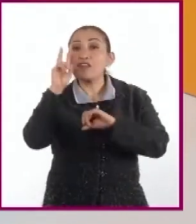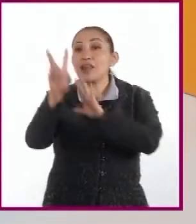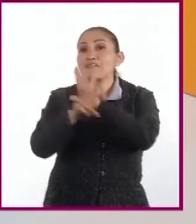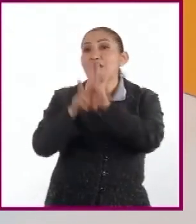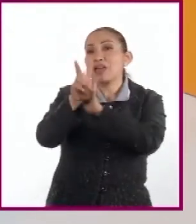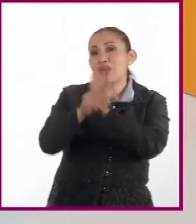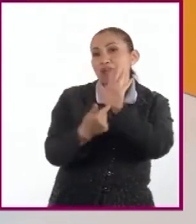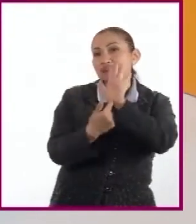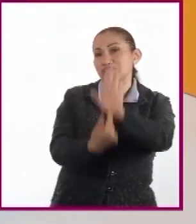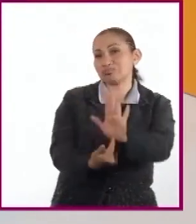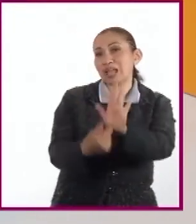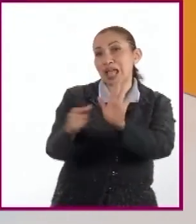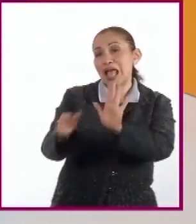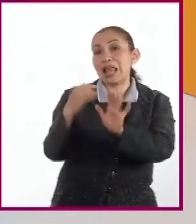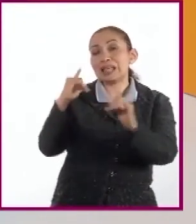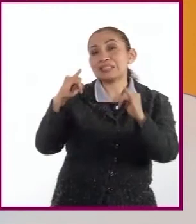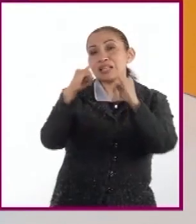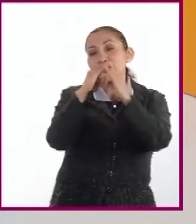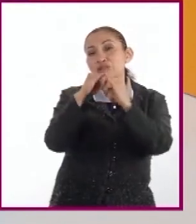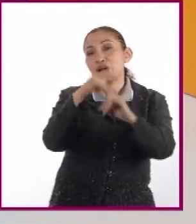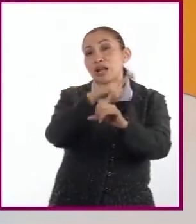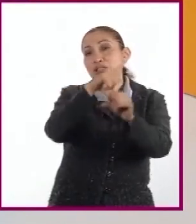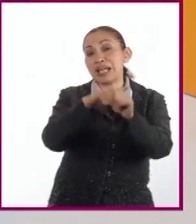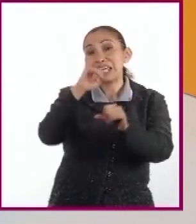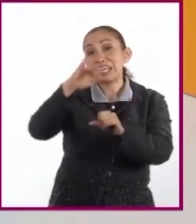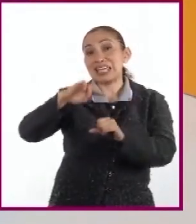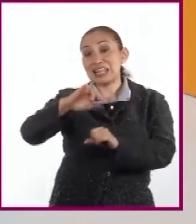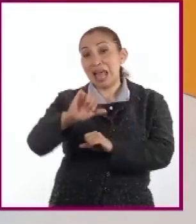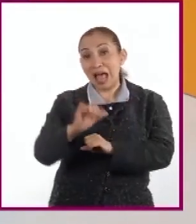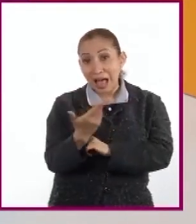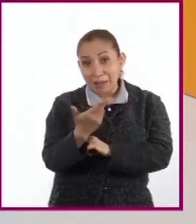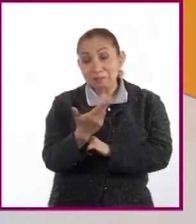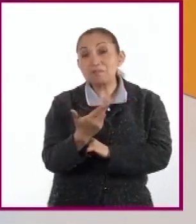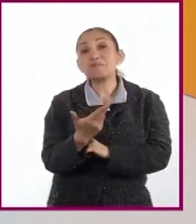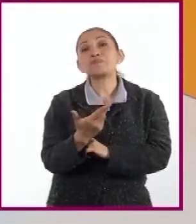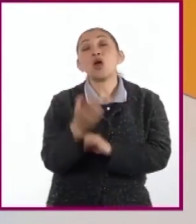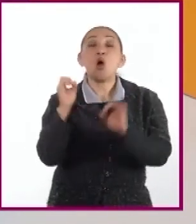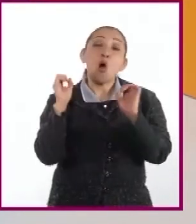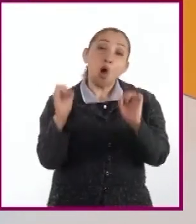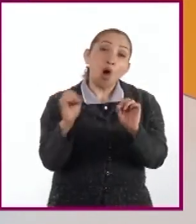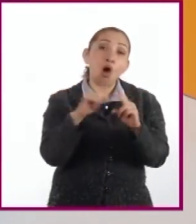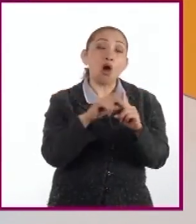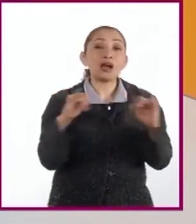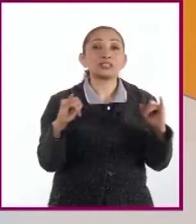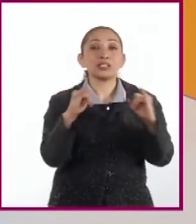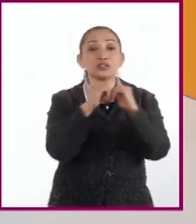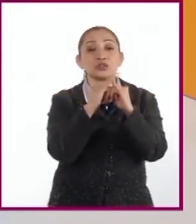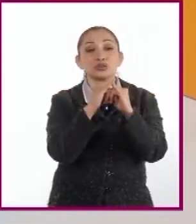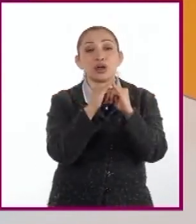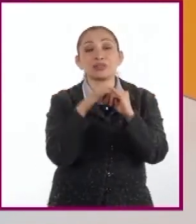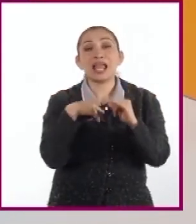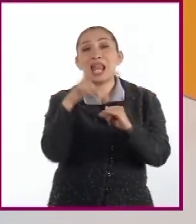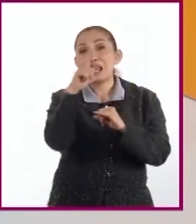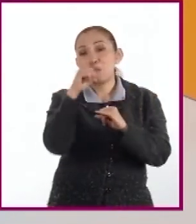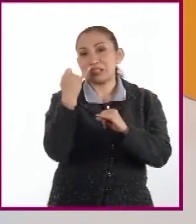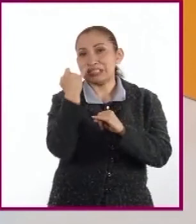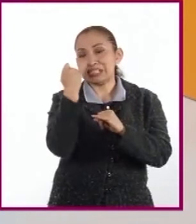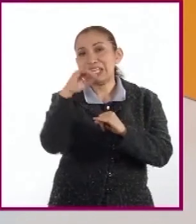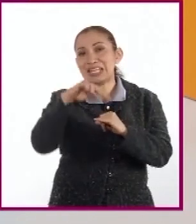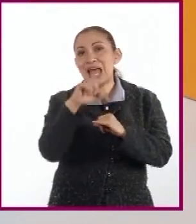que ofrecen el Instituto Nacional de Antropología e Historia o el Instituto Nacional de las Lenguas